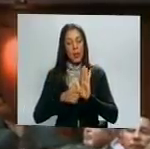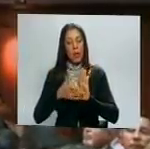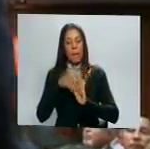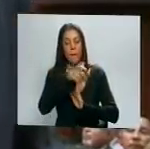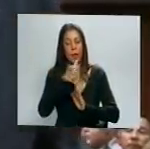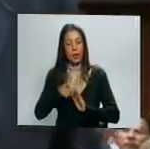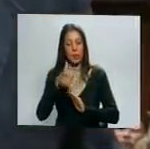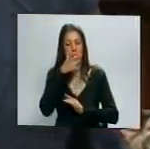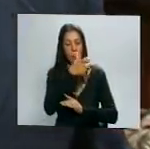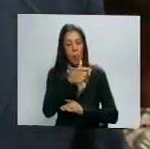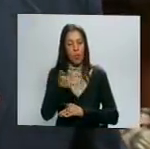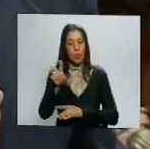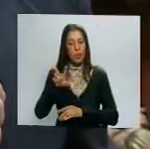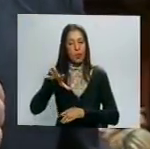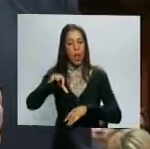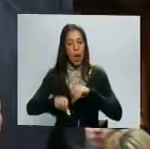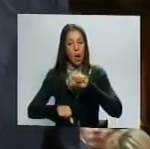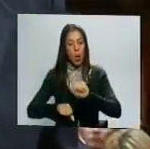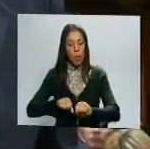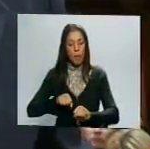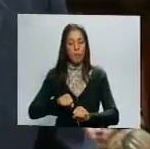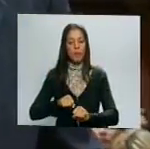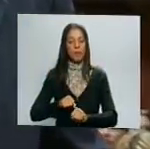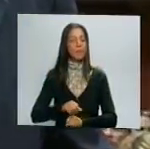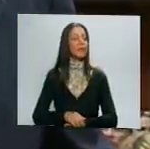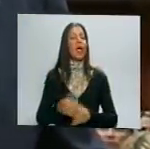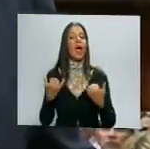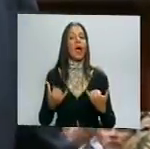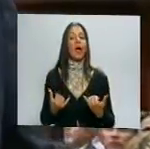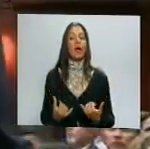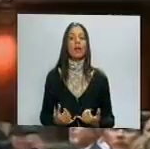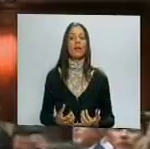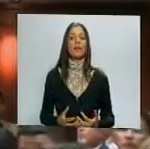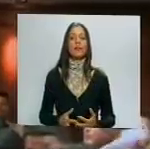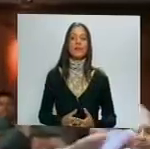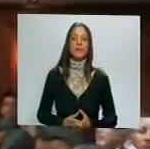y del pueblo venezolano. Ahora bien,